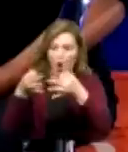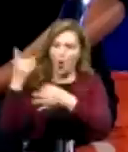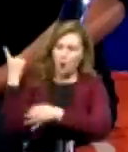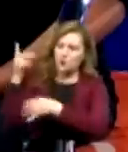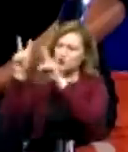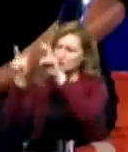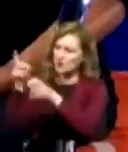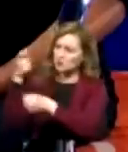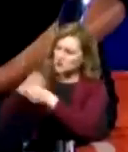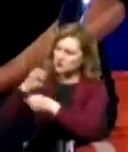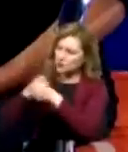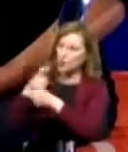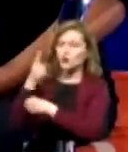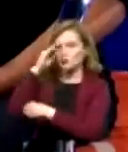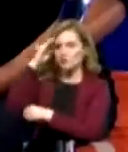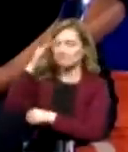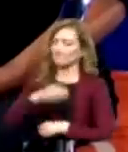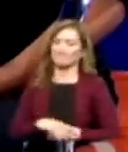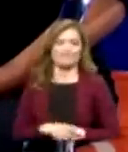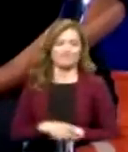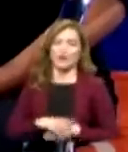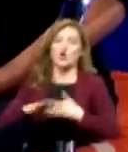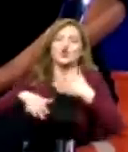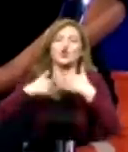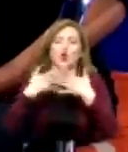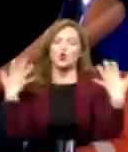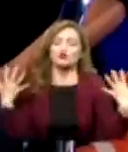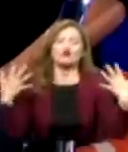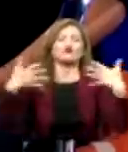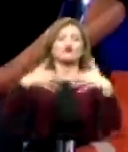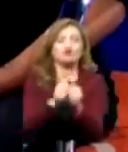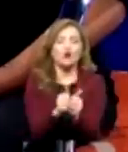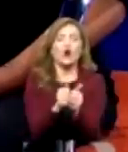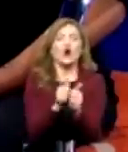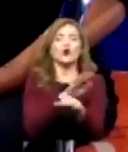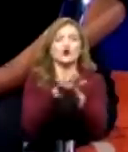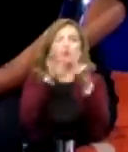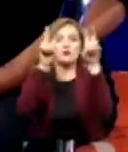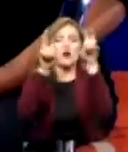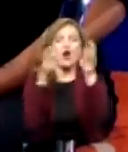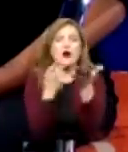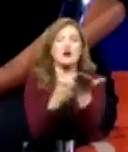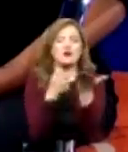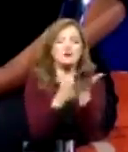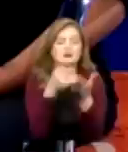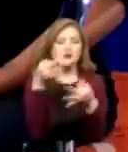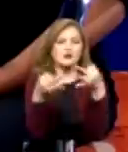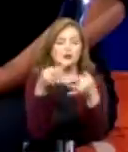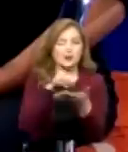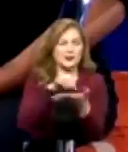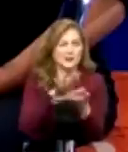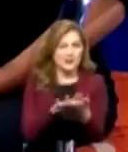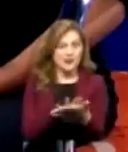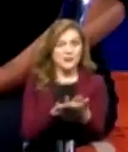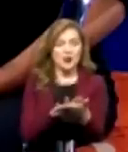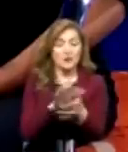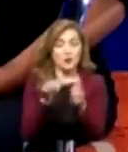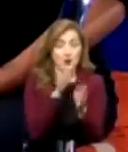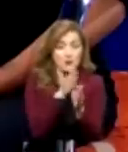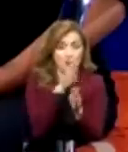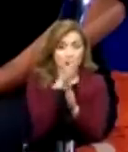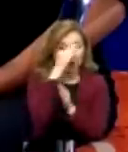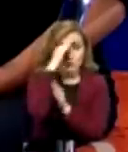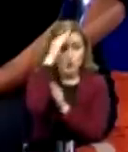Aquí es que todas las personas que estamos involucradas, no solamente en el tratamiento de la justicia, sino también que son los peritos, los